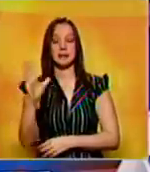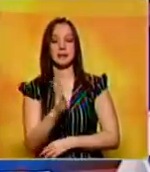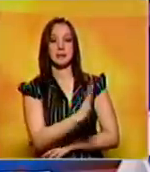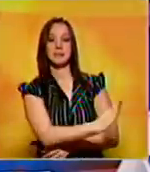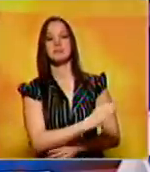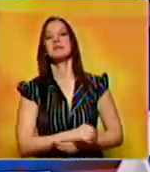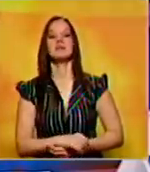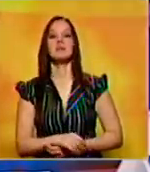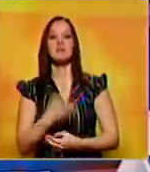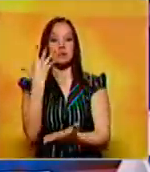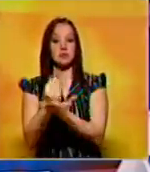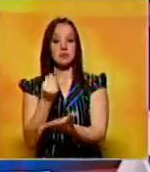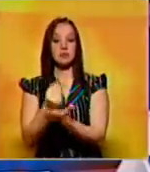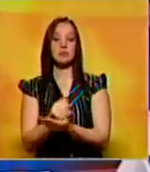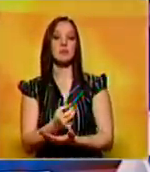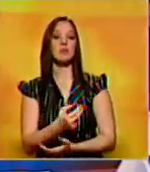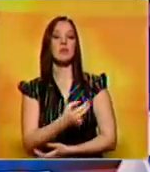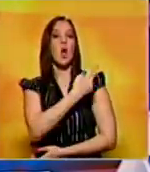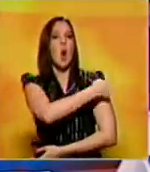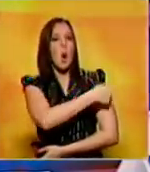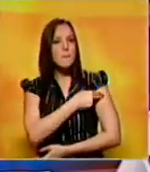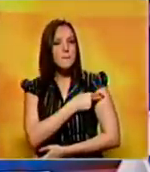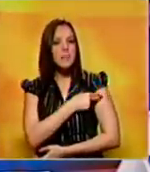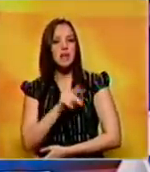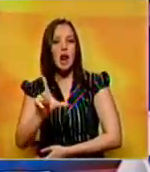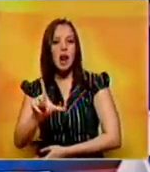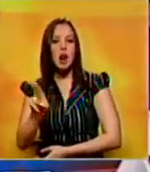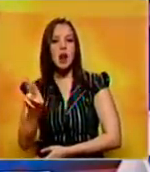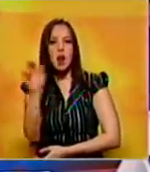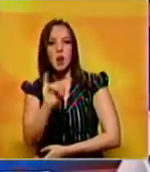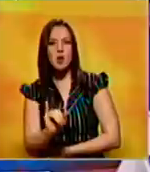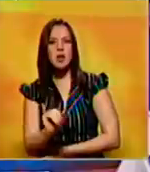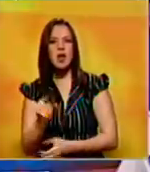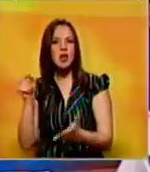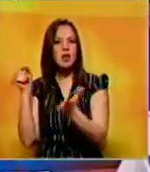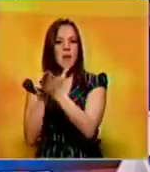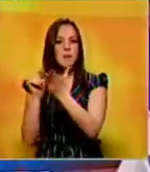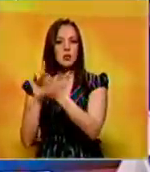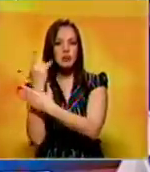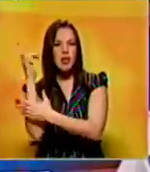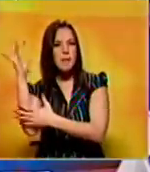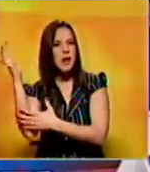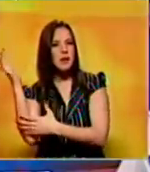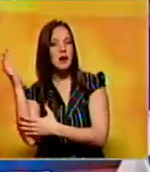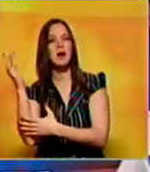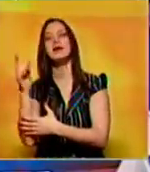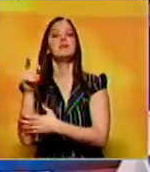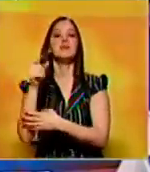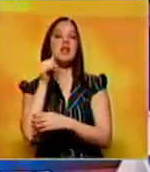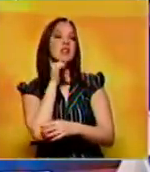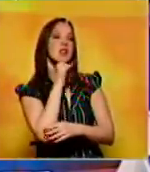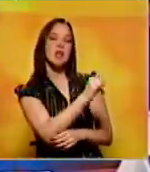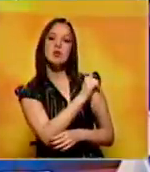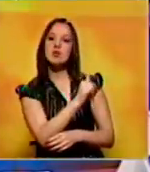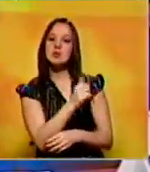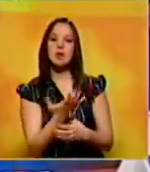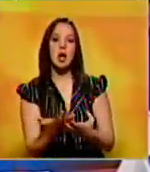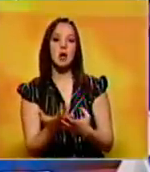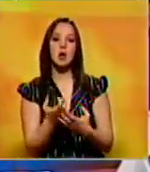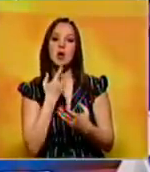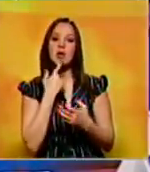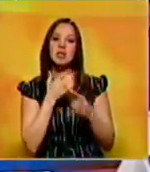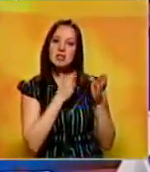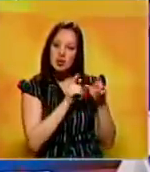en monagas autoridades del hospital tipo 1 Luis González Espinosa de punta de mata municipio Ezequiel Zamora denunciaron el colapso de todas